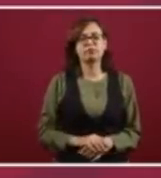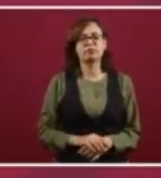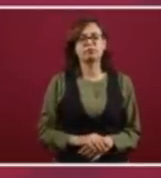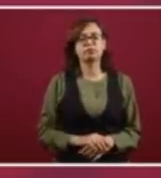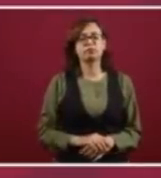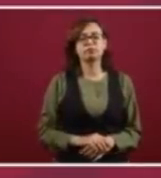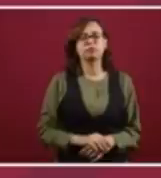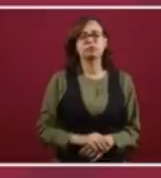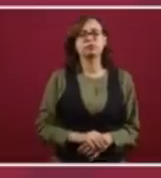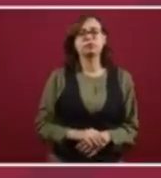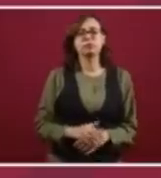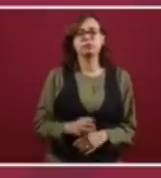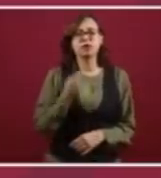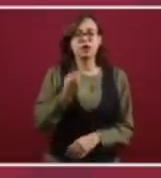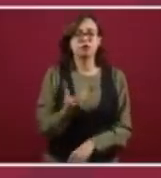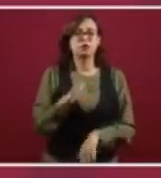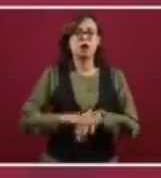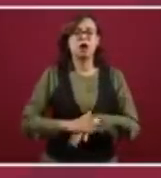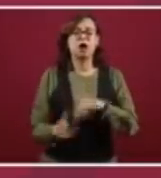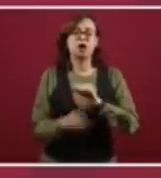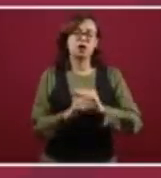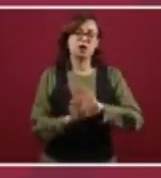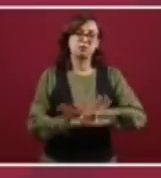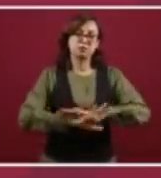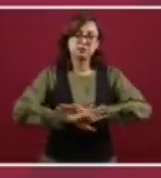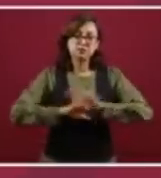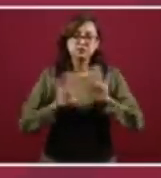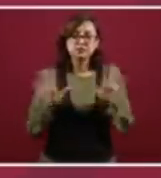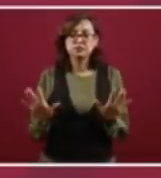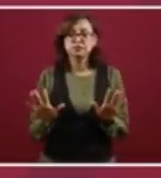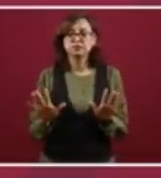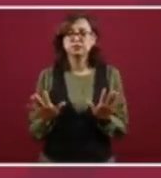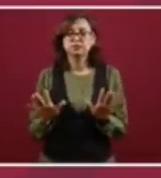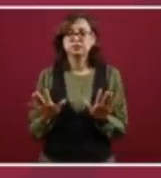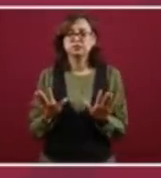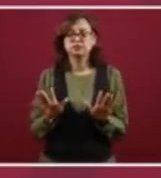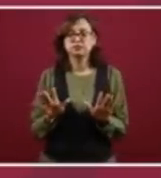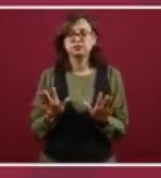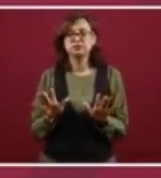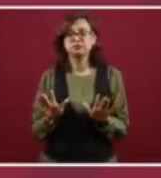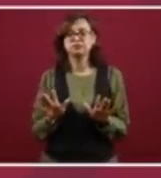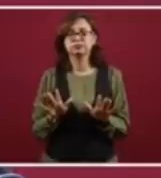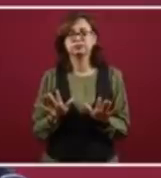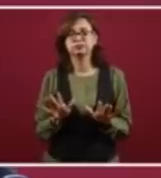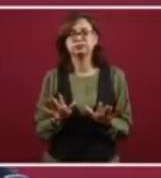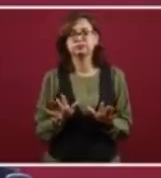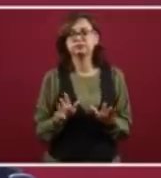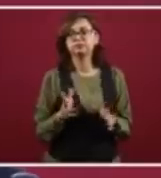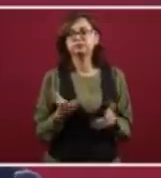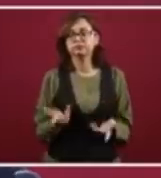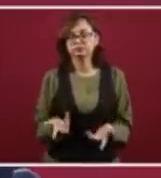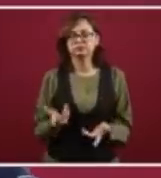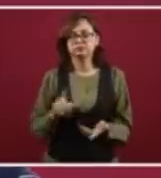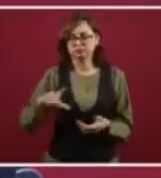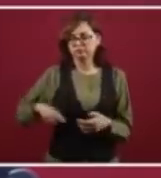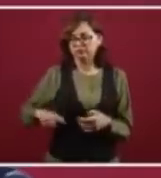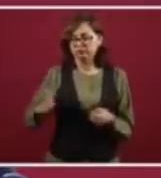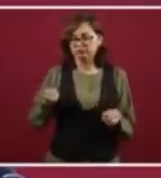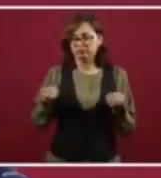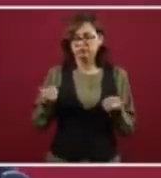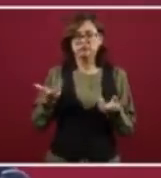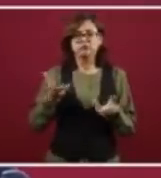Eso ha quedado claro, de que el Estado va a garantizar que haya